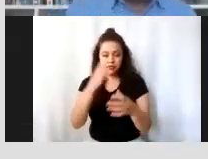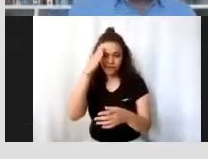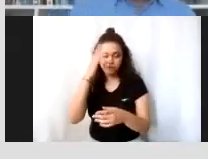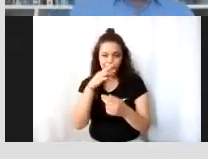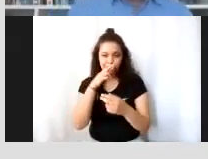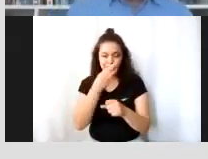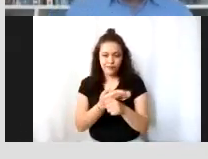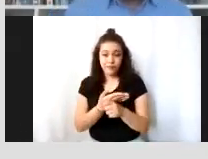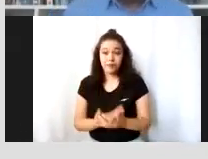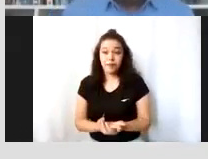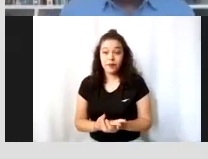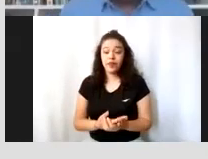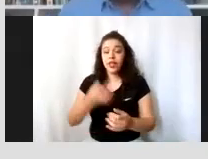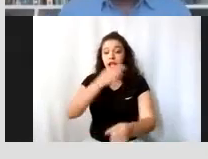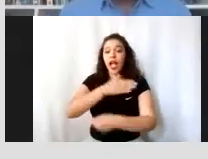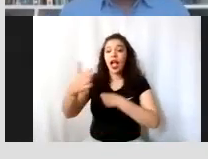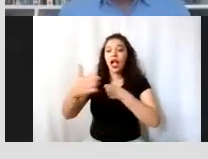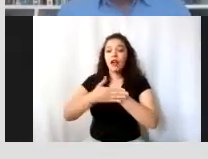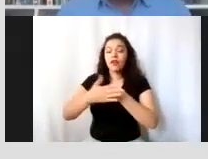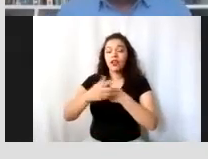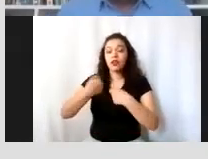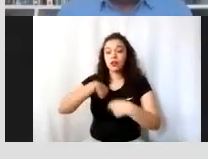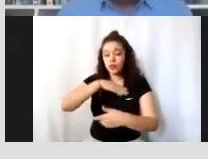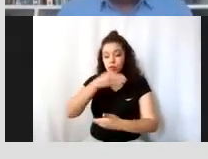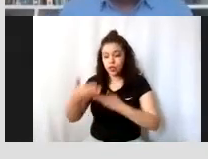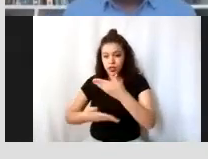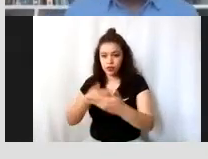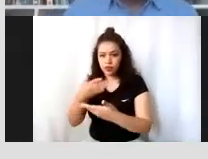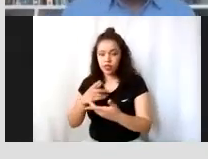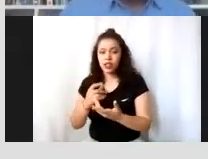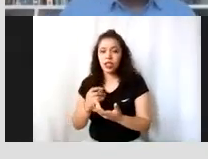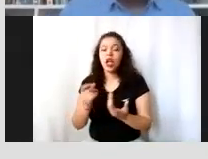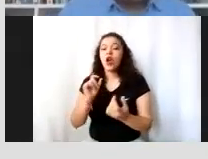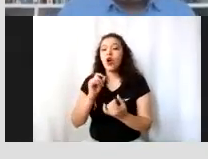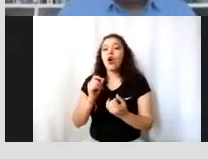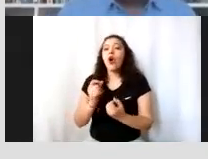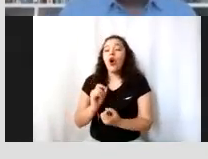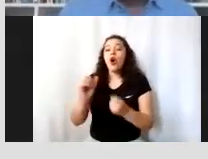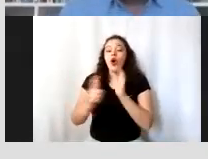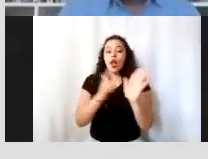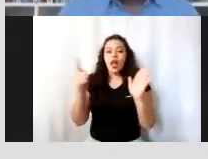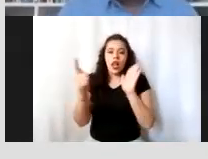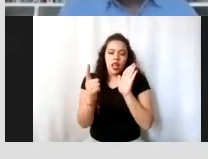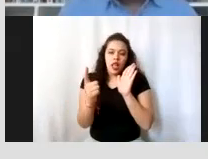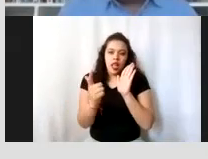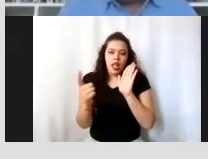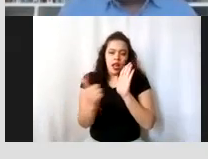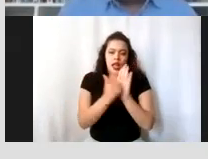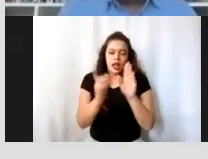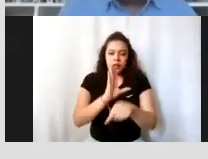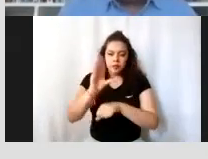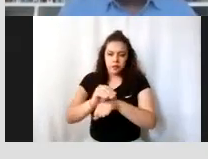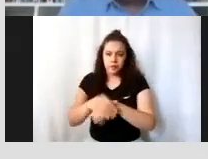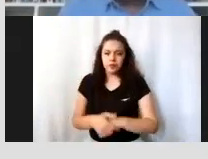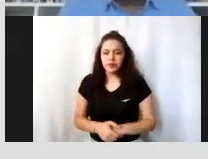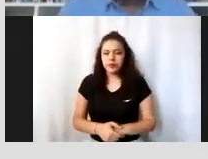enviar notificaciones o avisos sobre nuestros servicios en la medida que así lo permita la legislación aplicable.